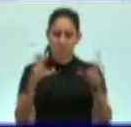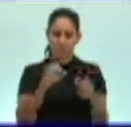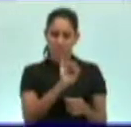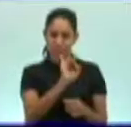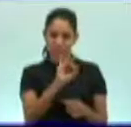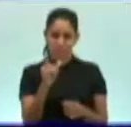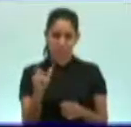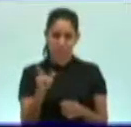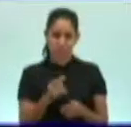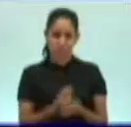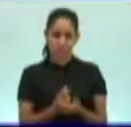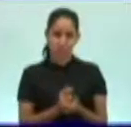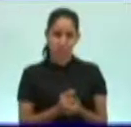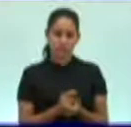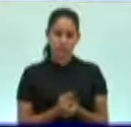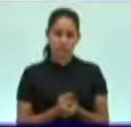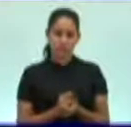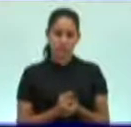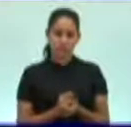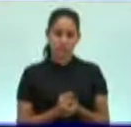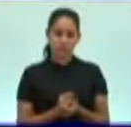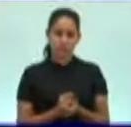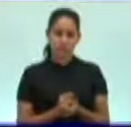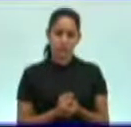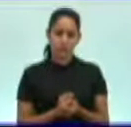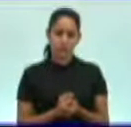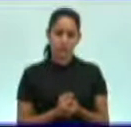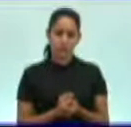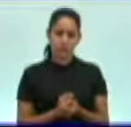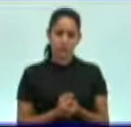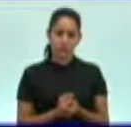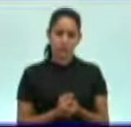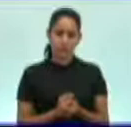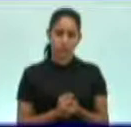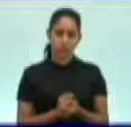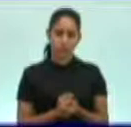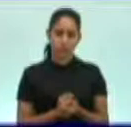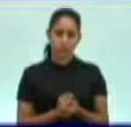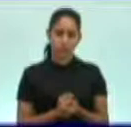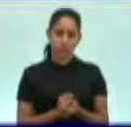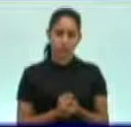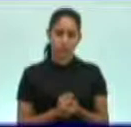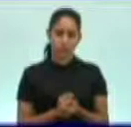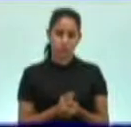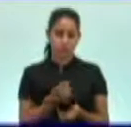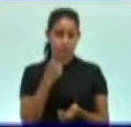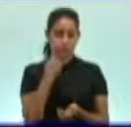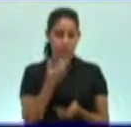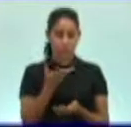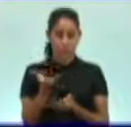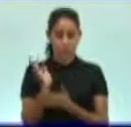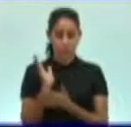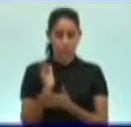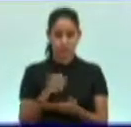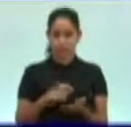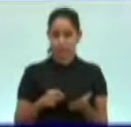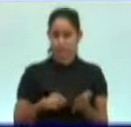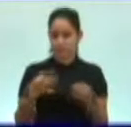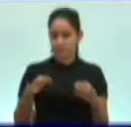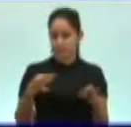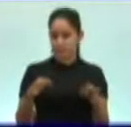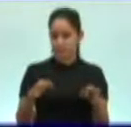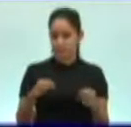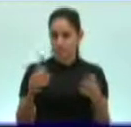su resuelvo octavo, pues nos encontramos la letra del himno de